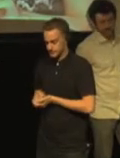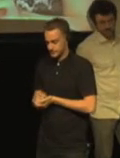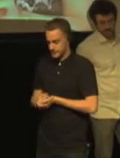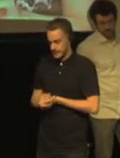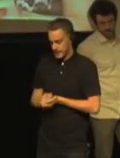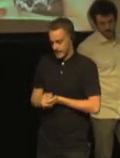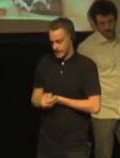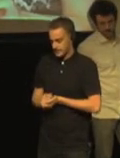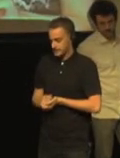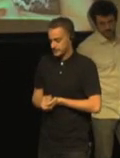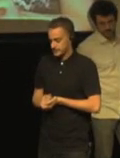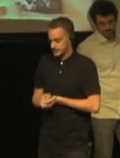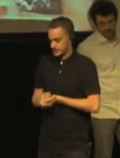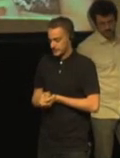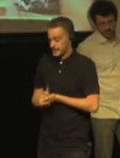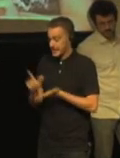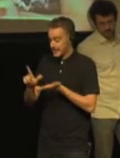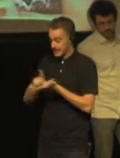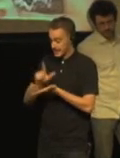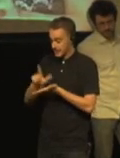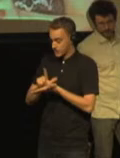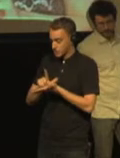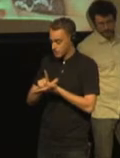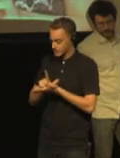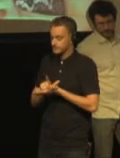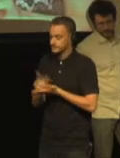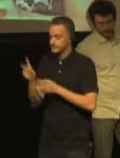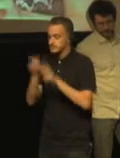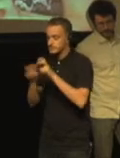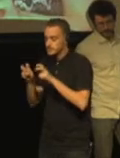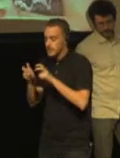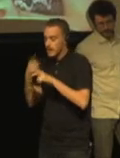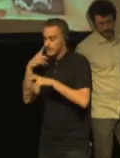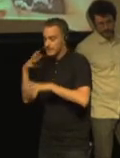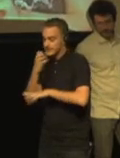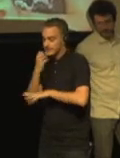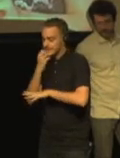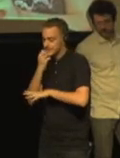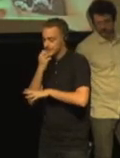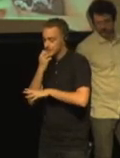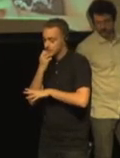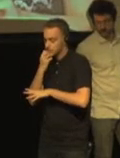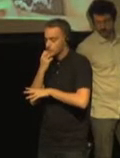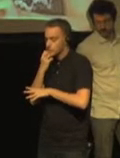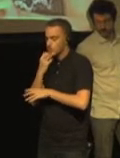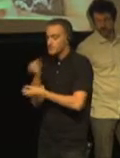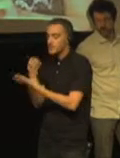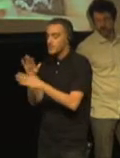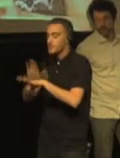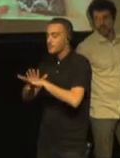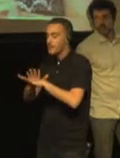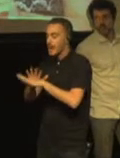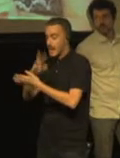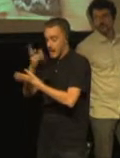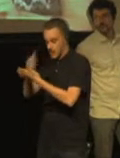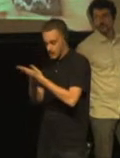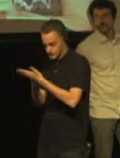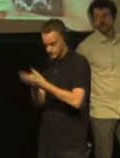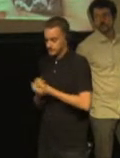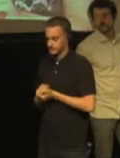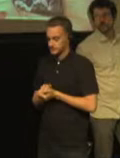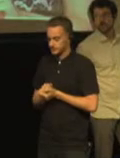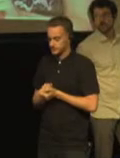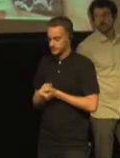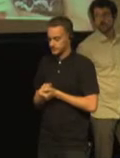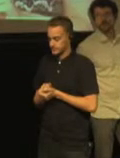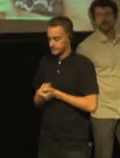otros estudios que hayan sido llevados a cabo y que podamos utilizar para ayudarnos a calcular esta cifra. De manera que utilizamos un estudio